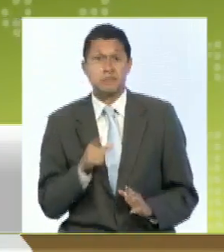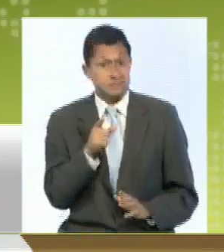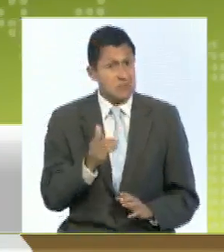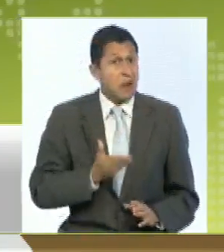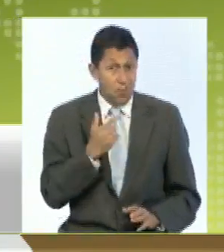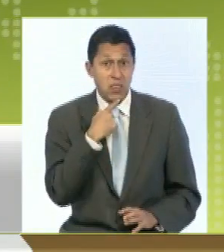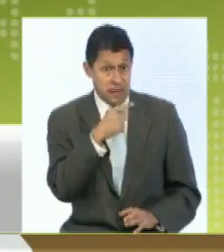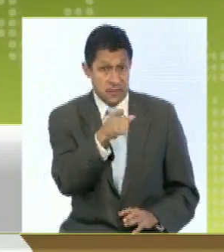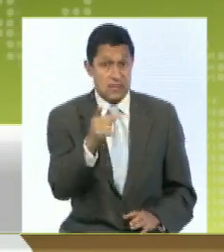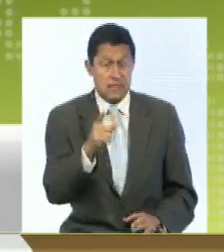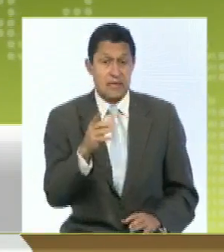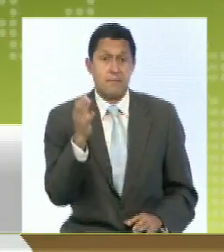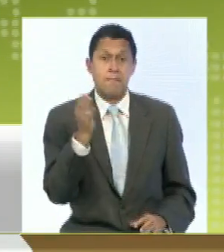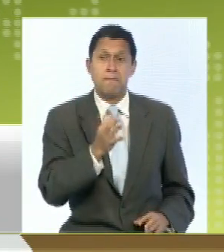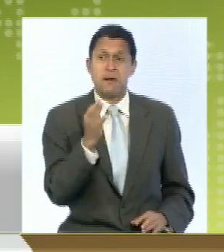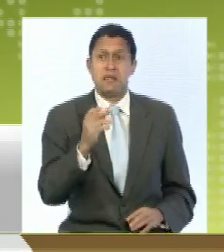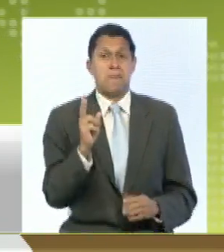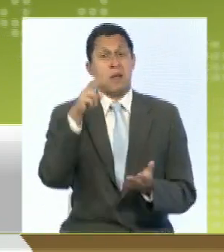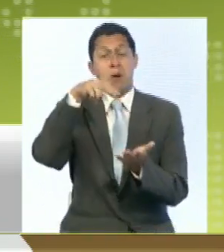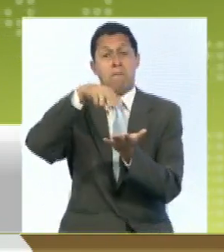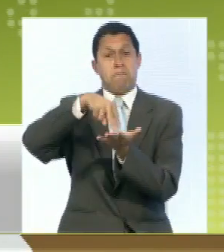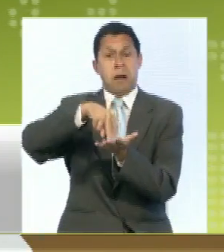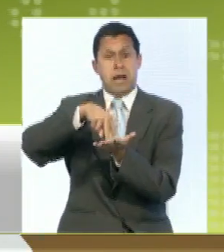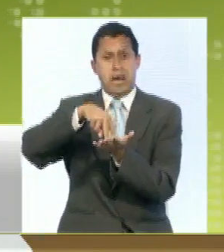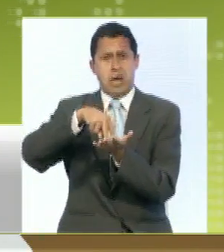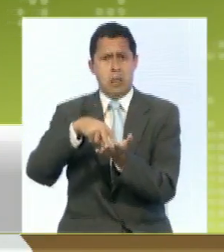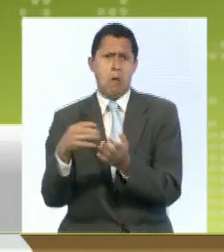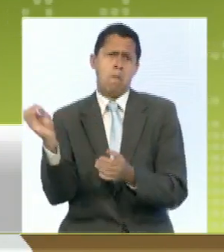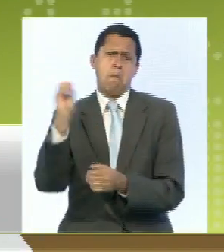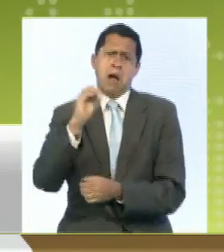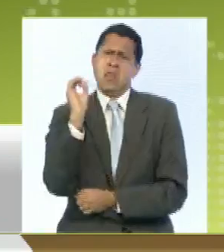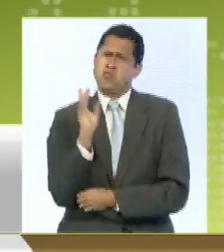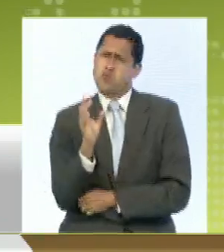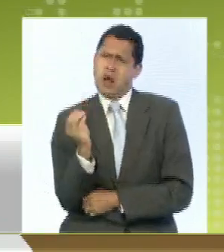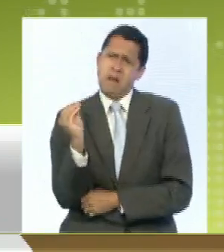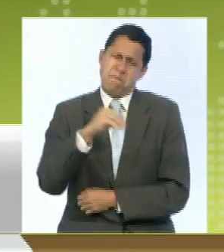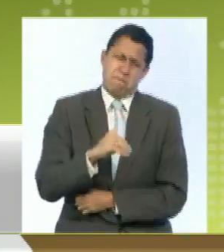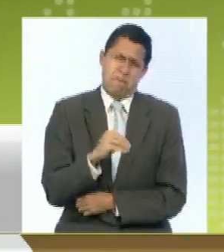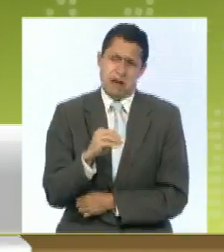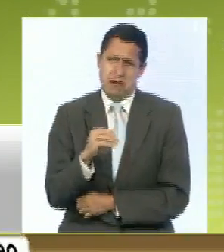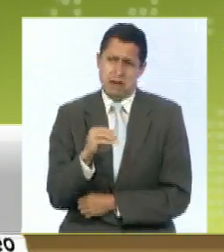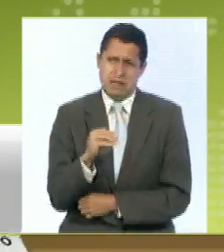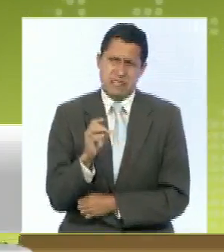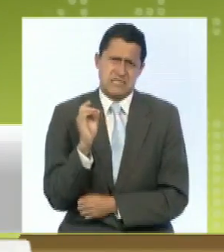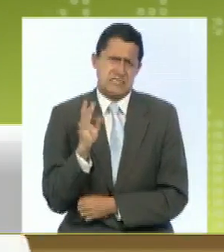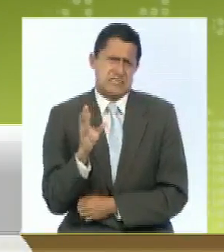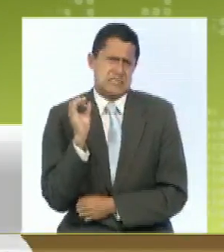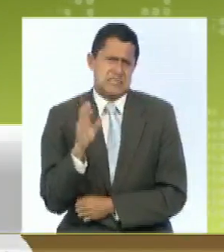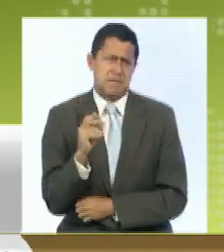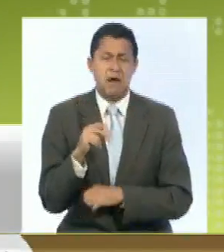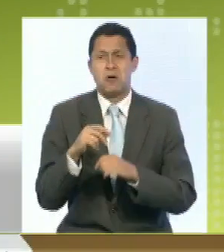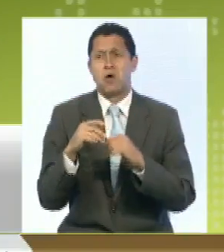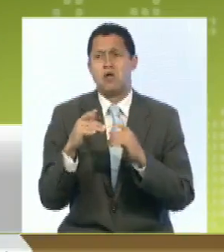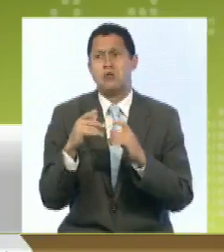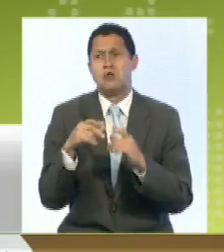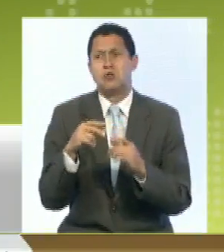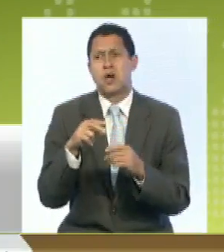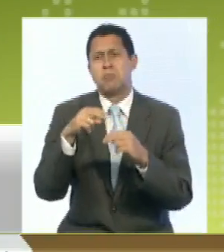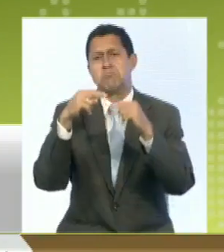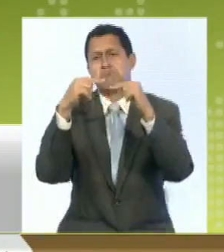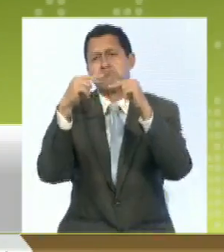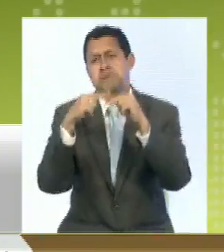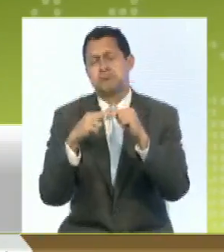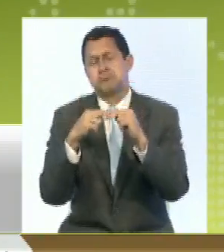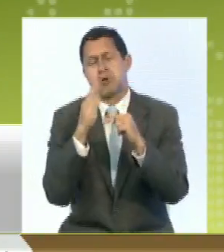importante que lo dice porque el paciente cuando está de pie se exacerbó a la clínica se aumenta el dolor aumente esa molestia ahora cuando el paciente está decúbito